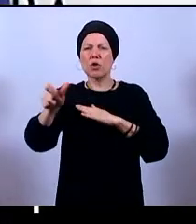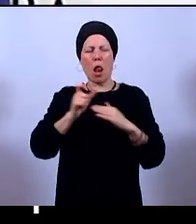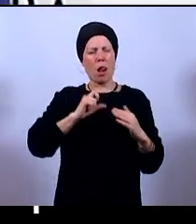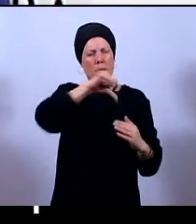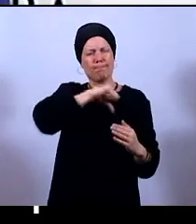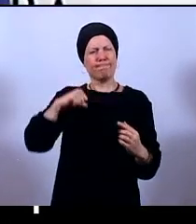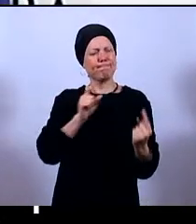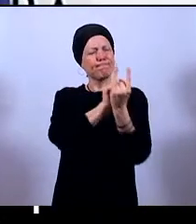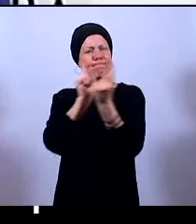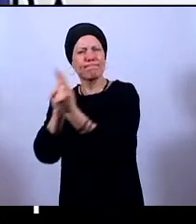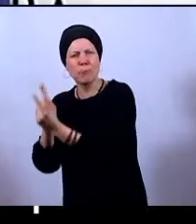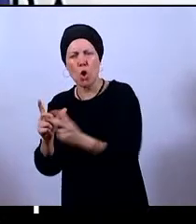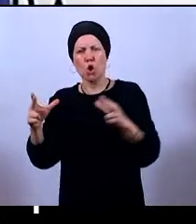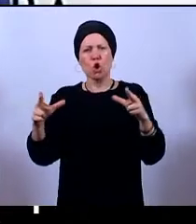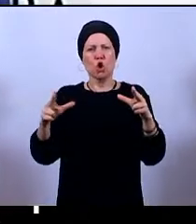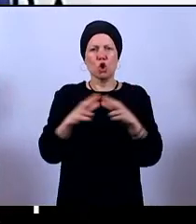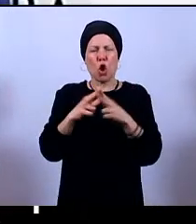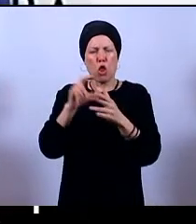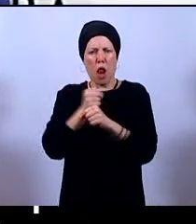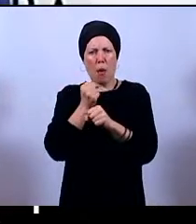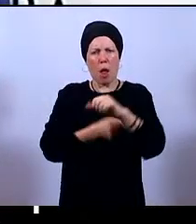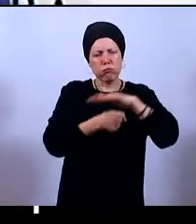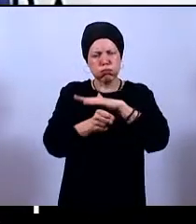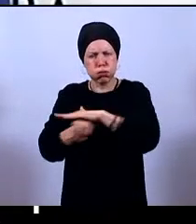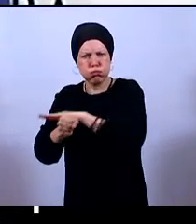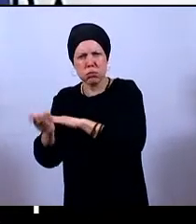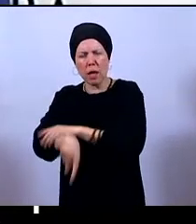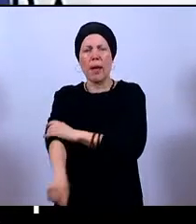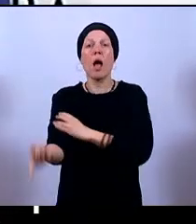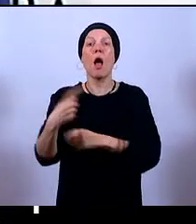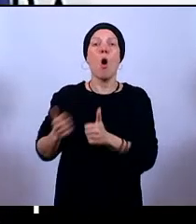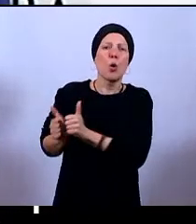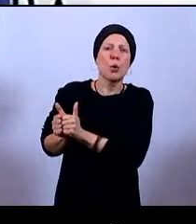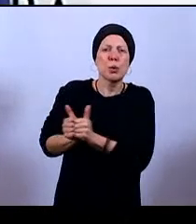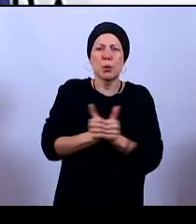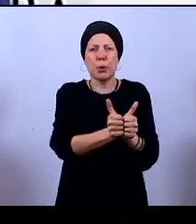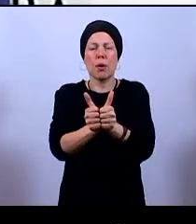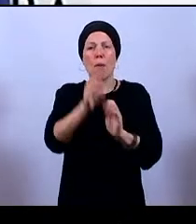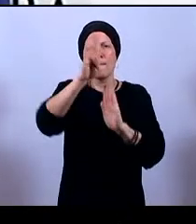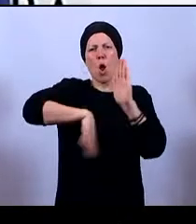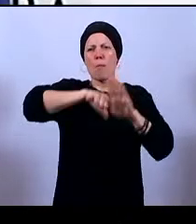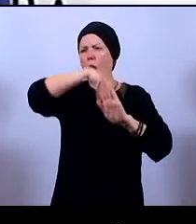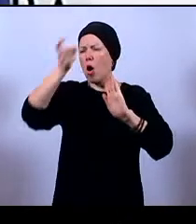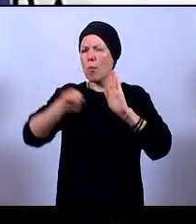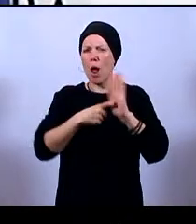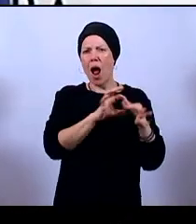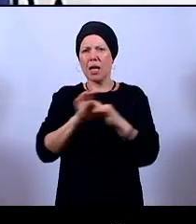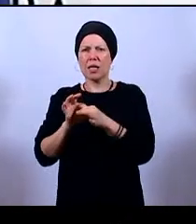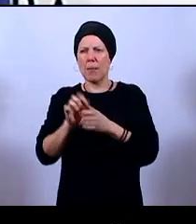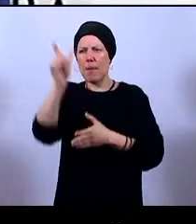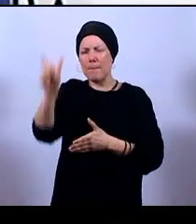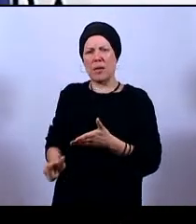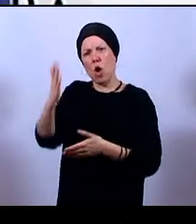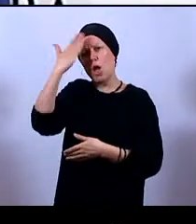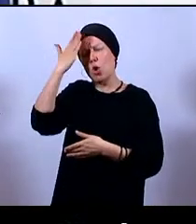inserción social y laboral, así como el acompañamiento durante todo el programa mediante la figura de un tutor.